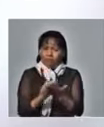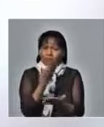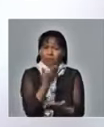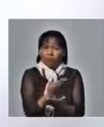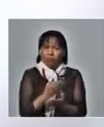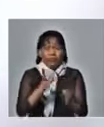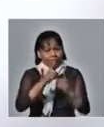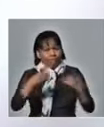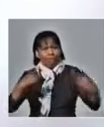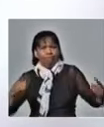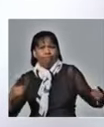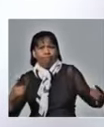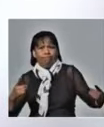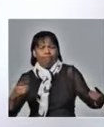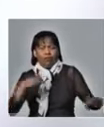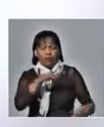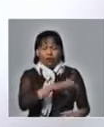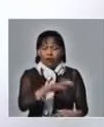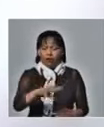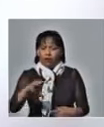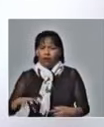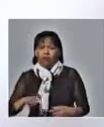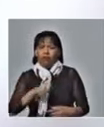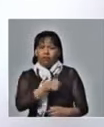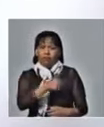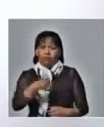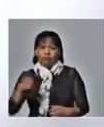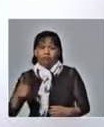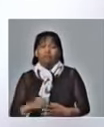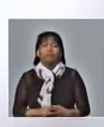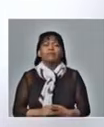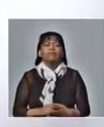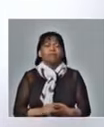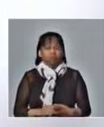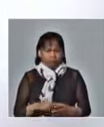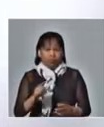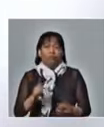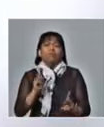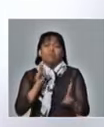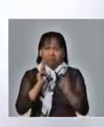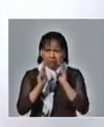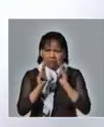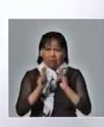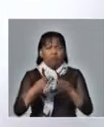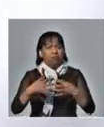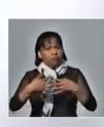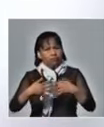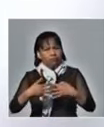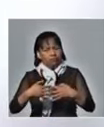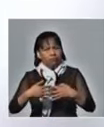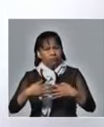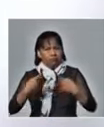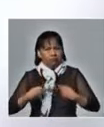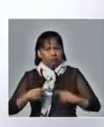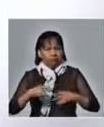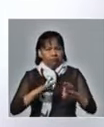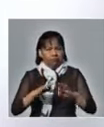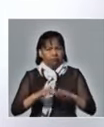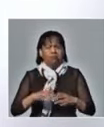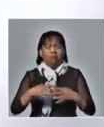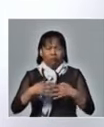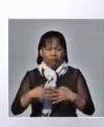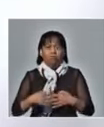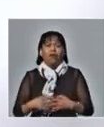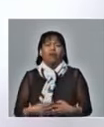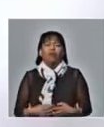de desarrollo regional estratégico. Vamos a dialogar con empresarios, vamos a dialogar con